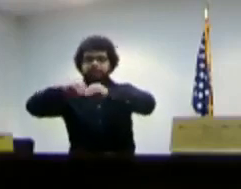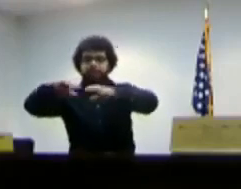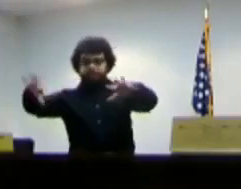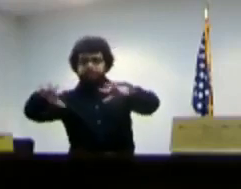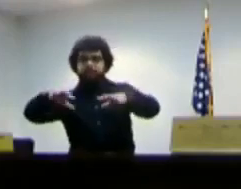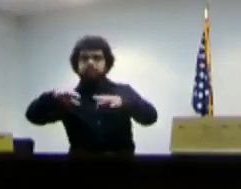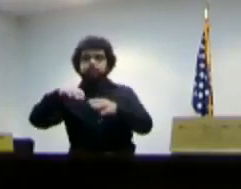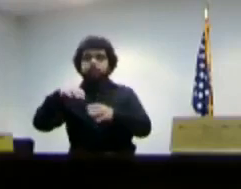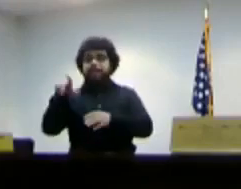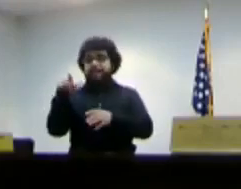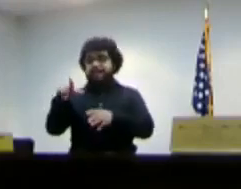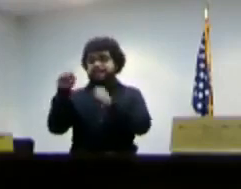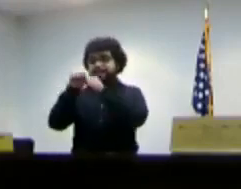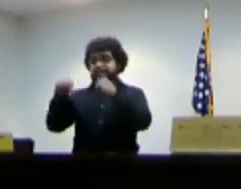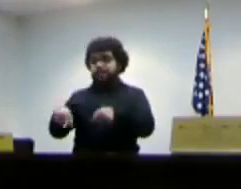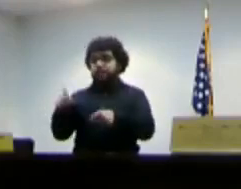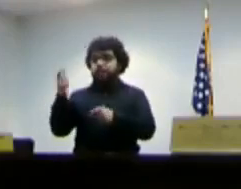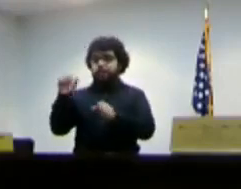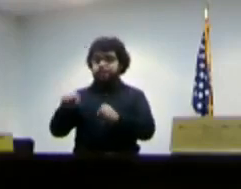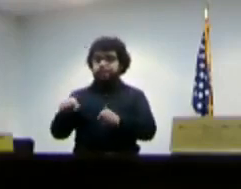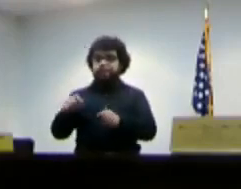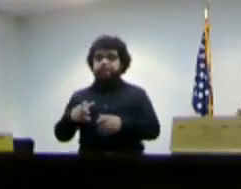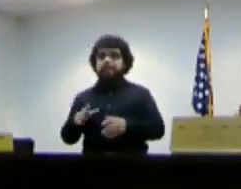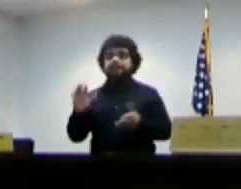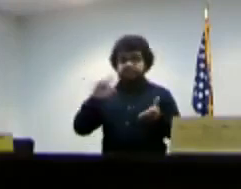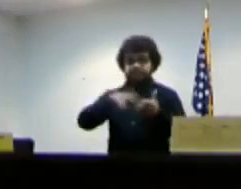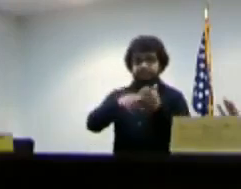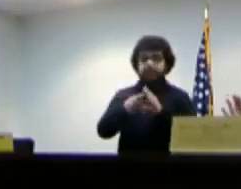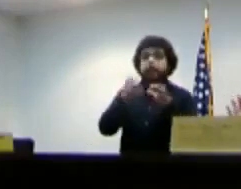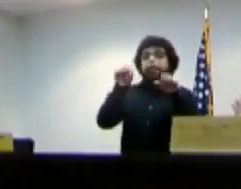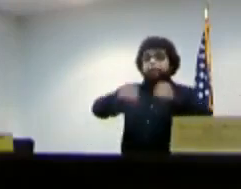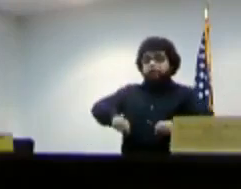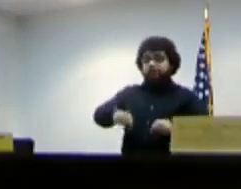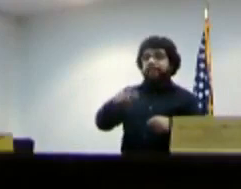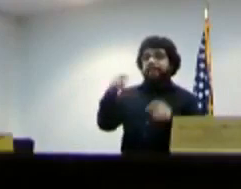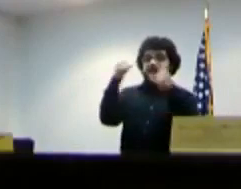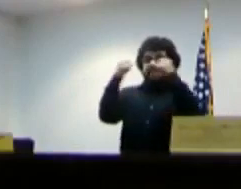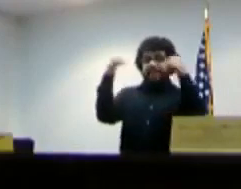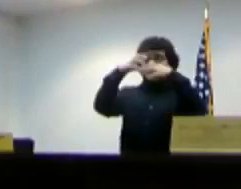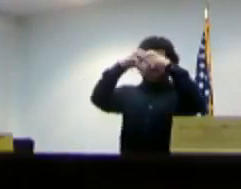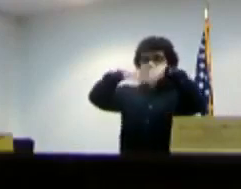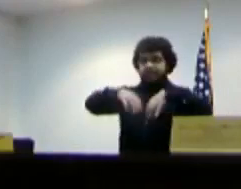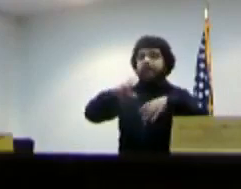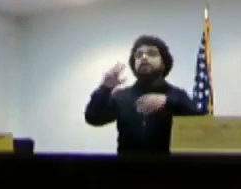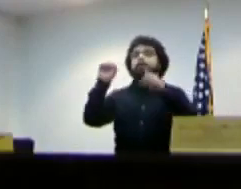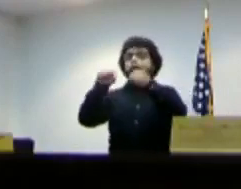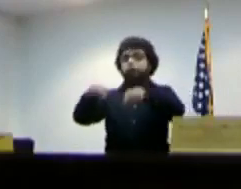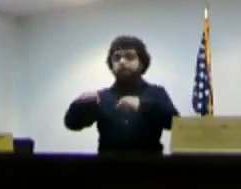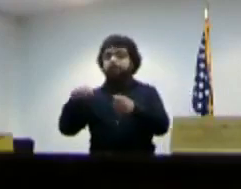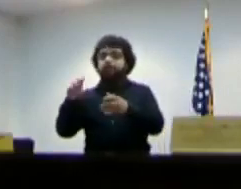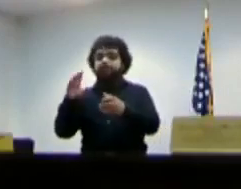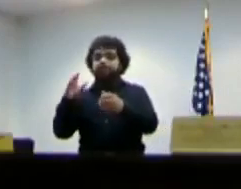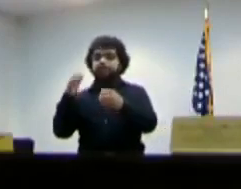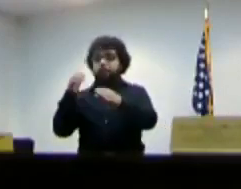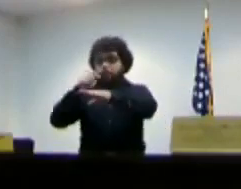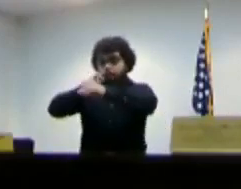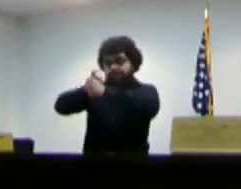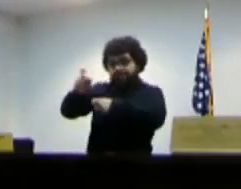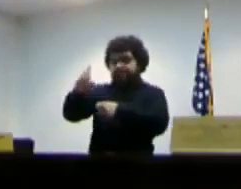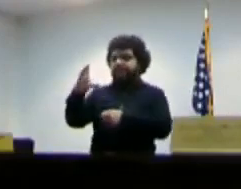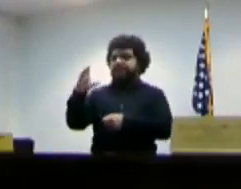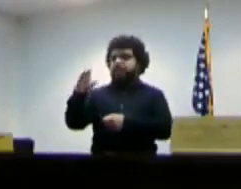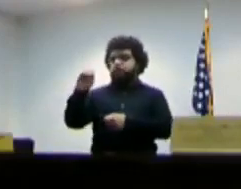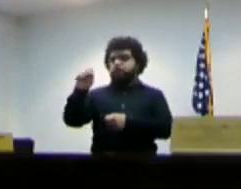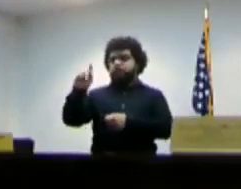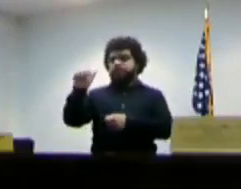y pudieran que pudo haber sido causado por esa línea que se cayó. Pero no fue en el momento